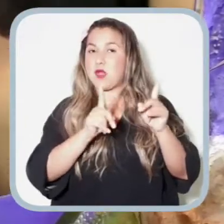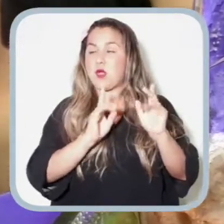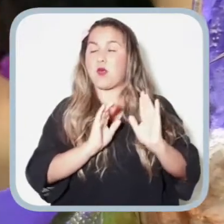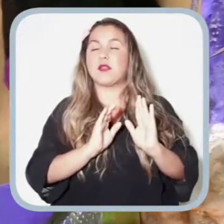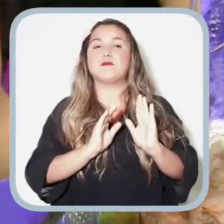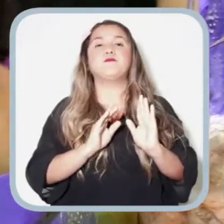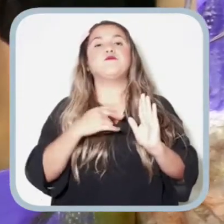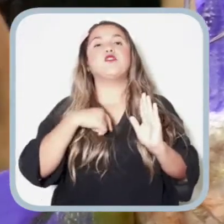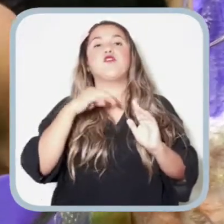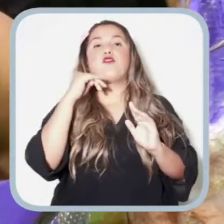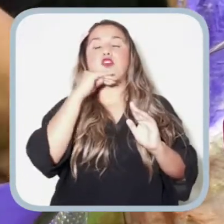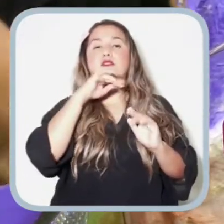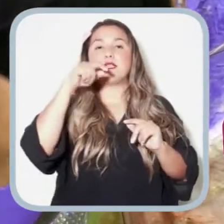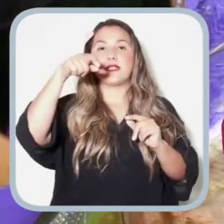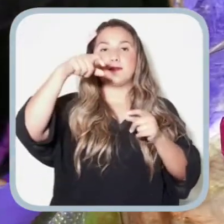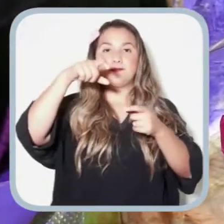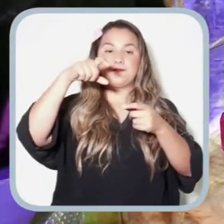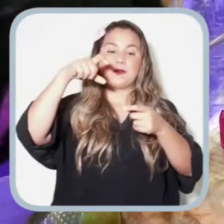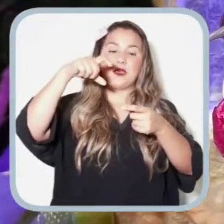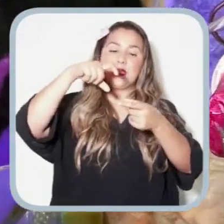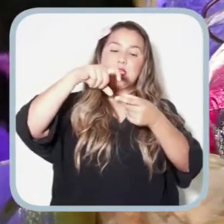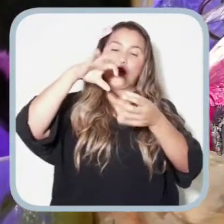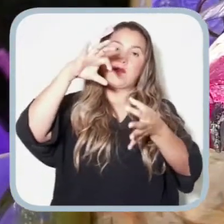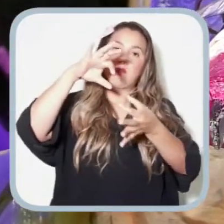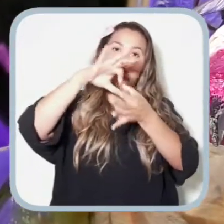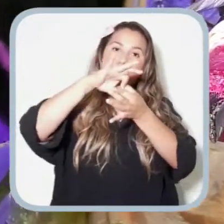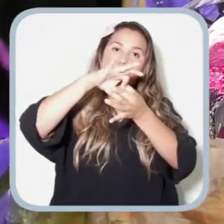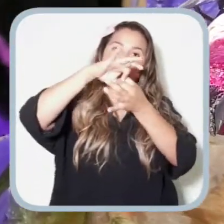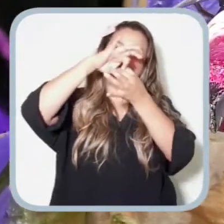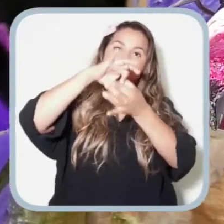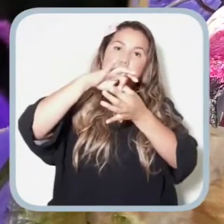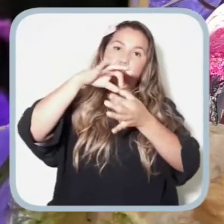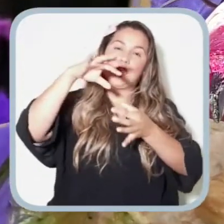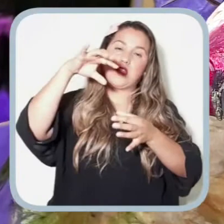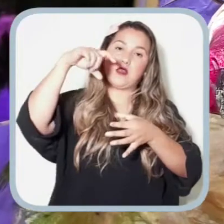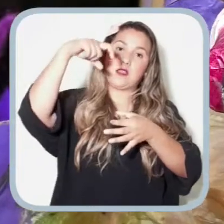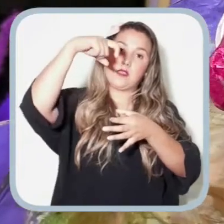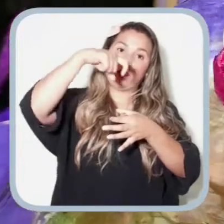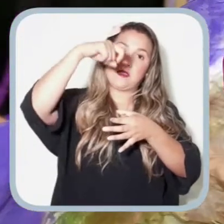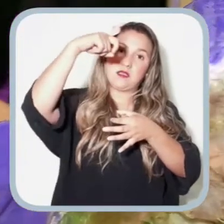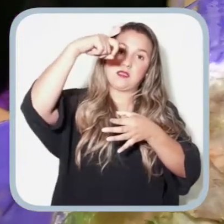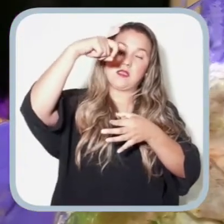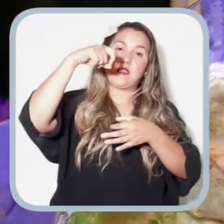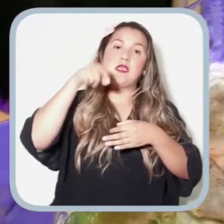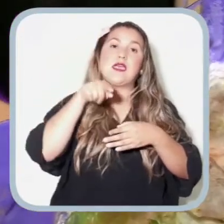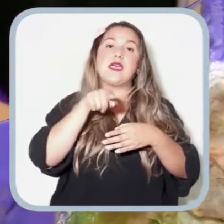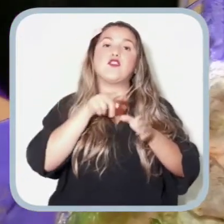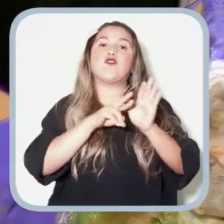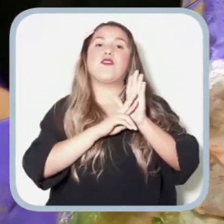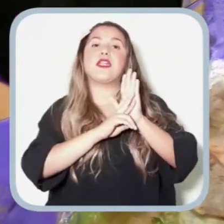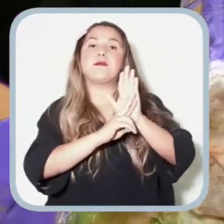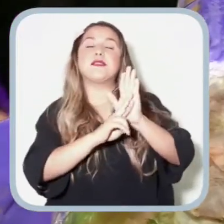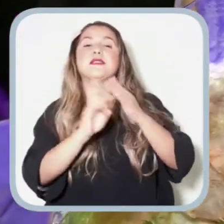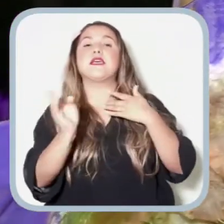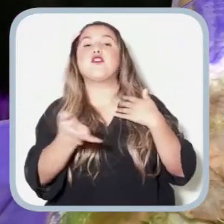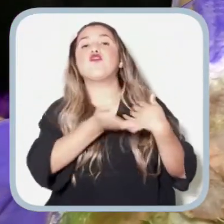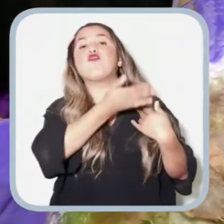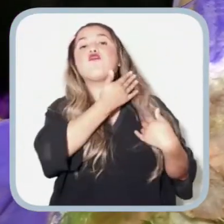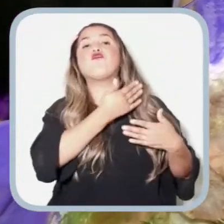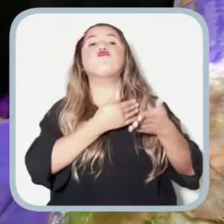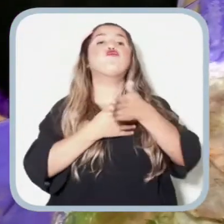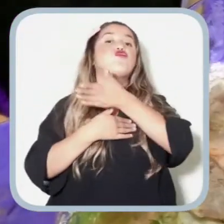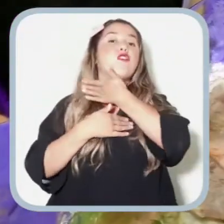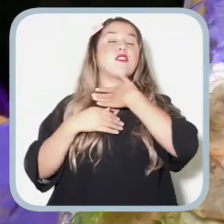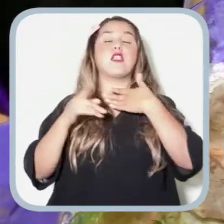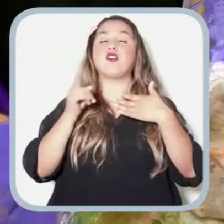éste cáncamo para afirmar esto y voy a partir por el cuerpo como dijimos esto va a representar la bufanda de pluma